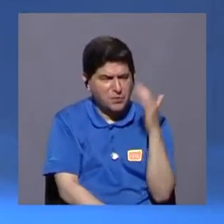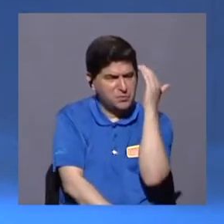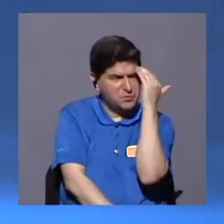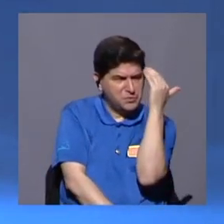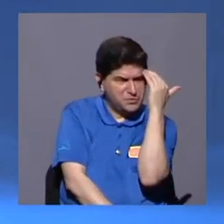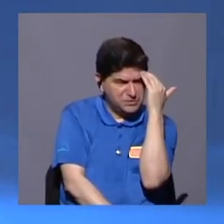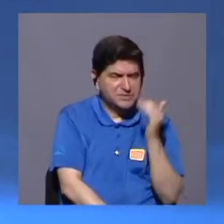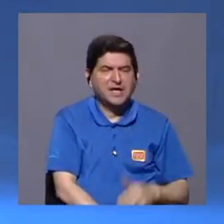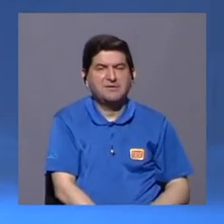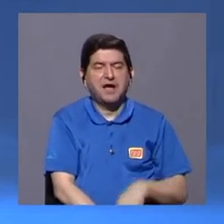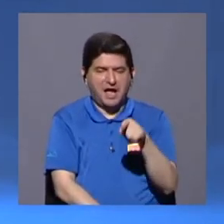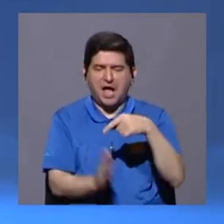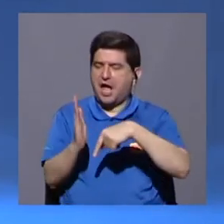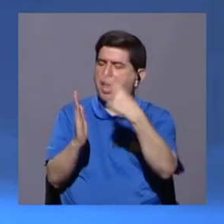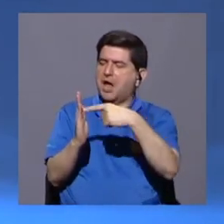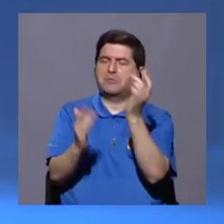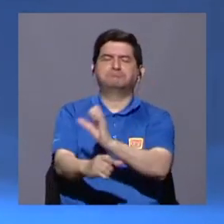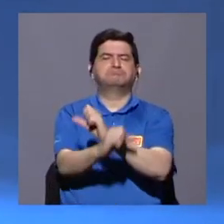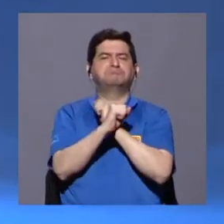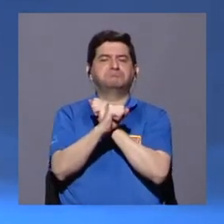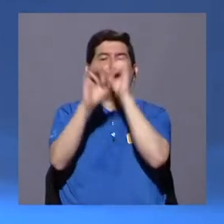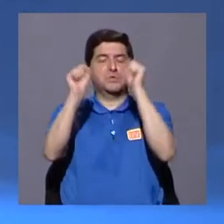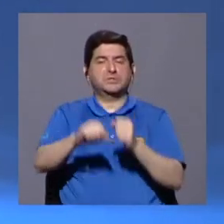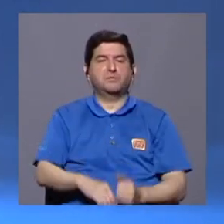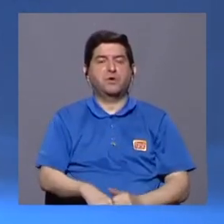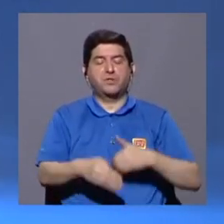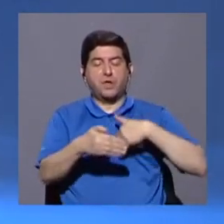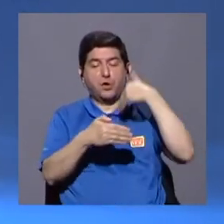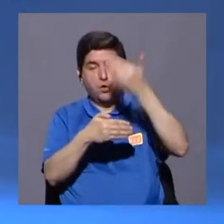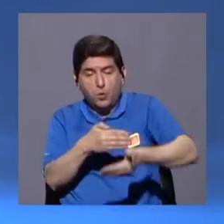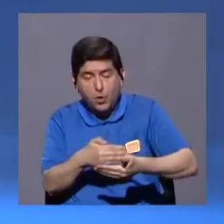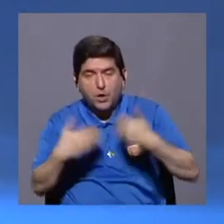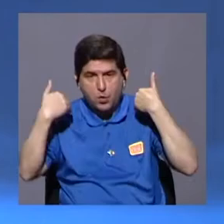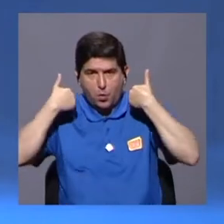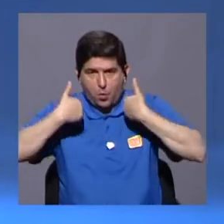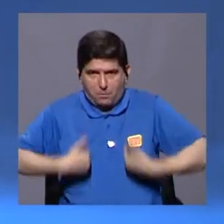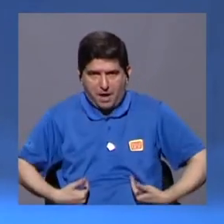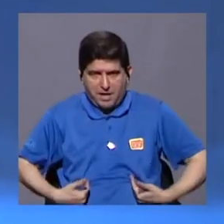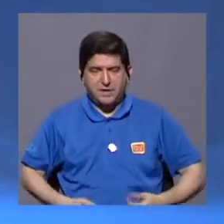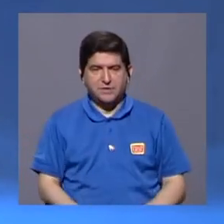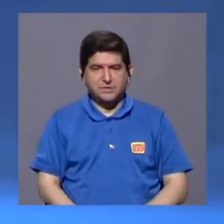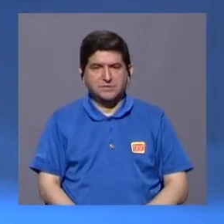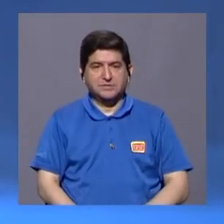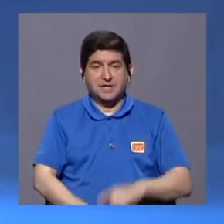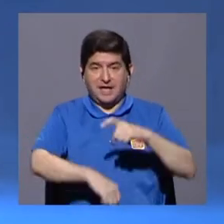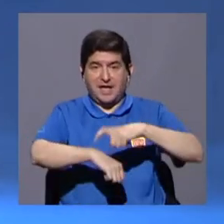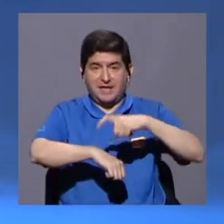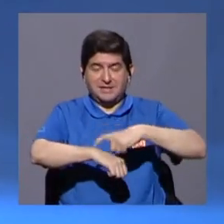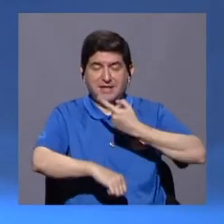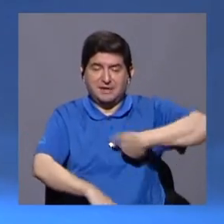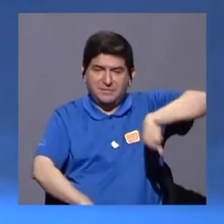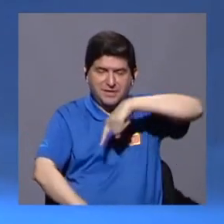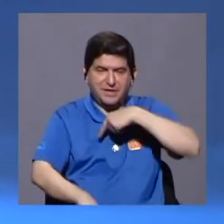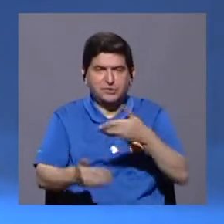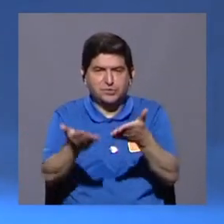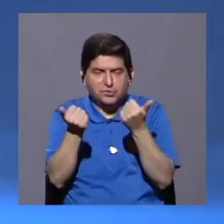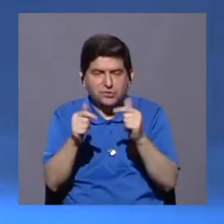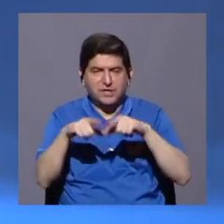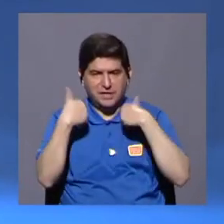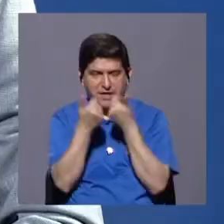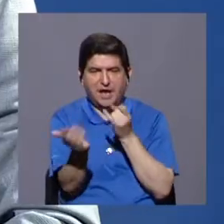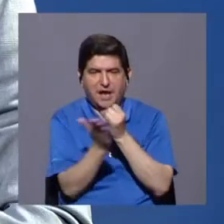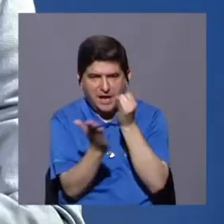perfil de seguridad entonces se puede escalar a seres humanos que sería como el paso que nosotros ya estamos buscando como grupo de